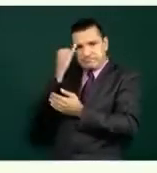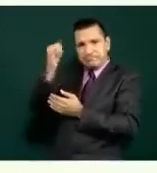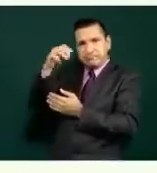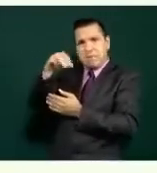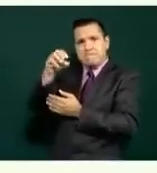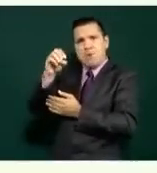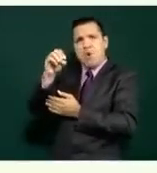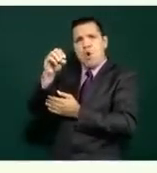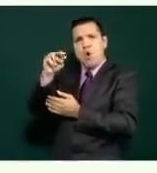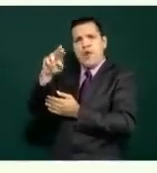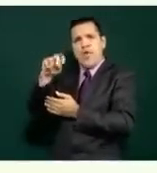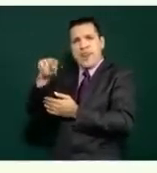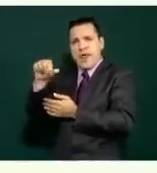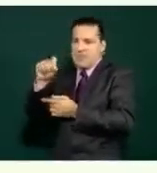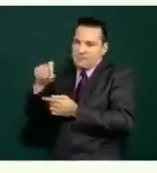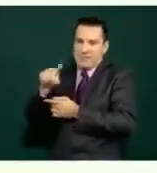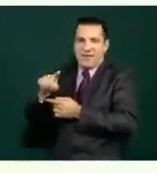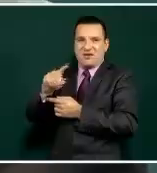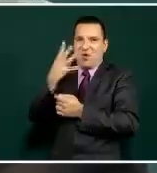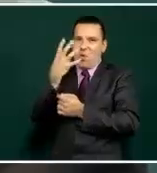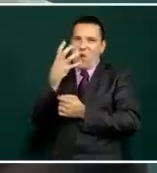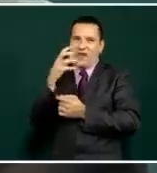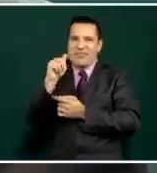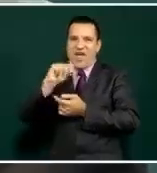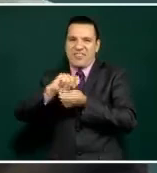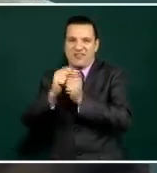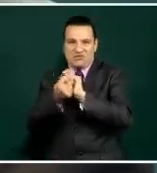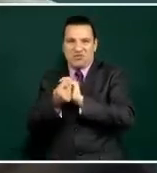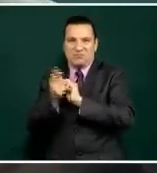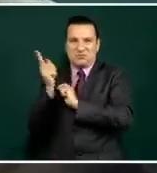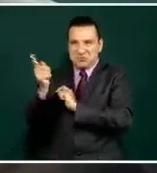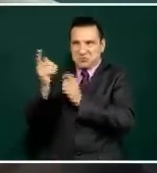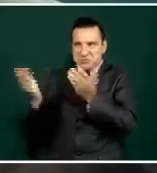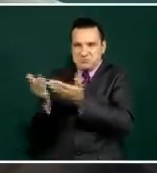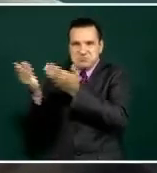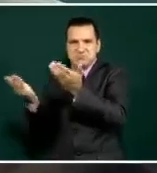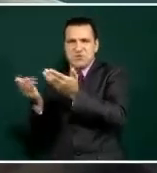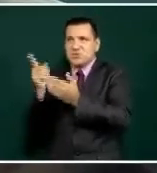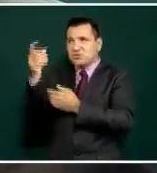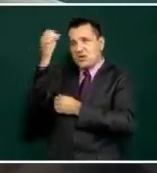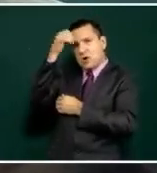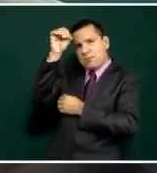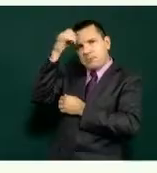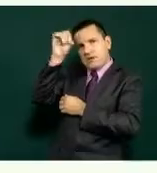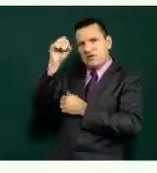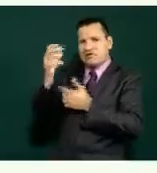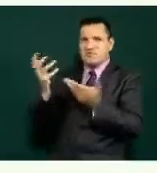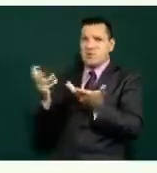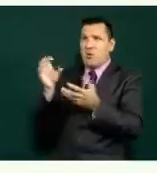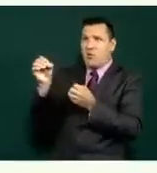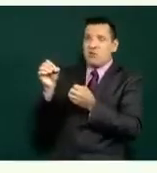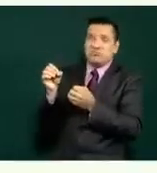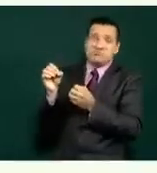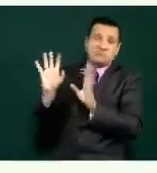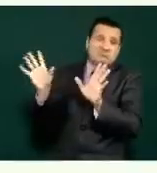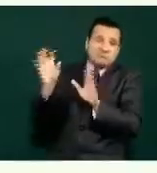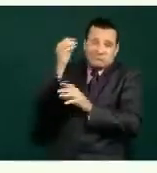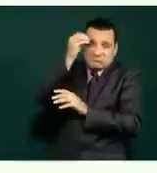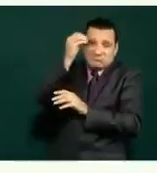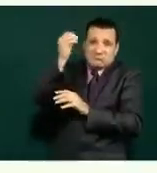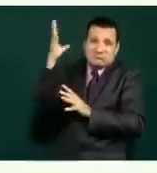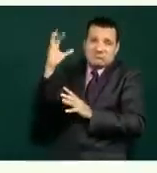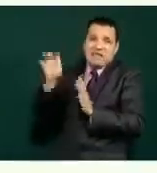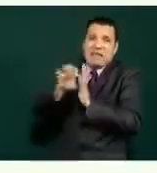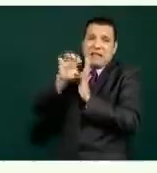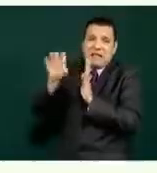4T, ¿qué opina de que o da por perdido ya de plano algunos congresos, como